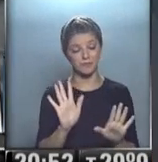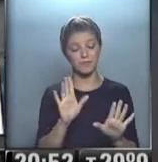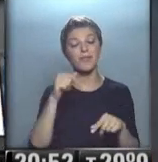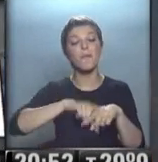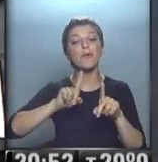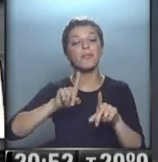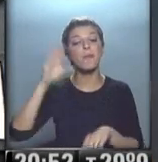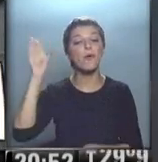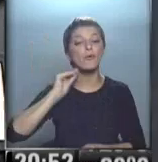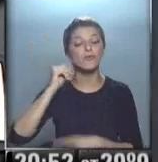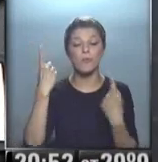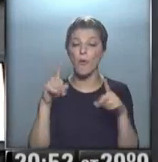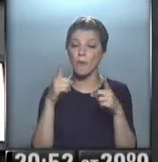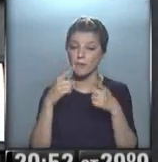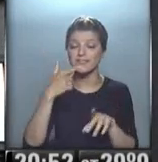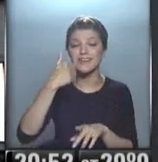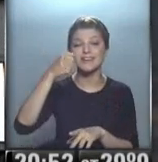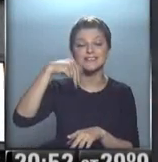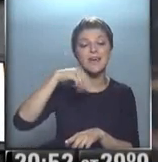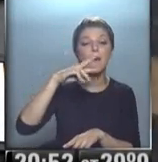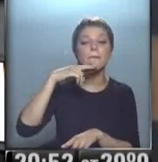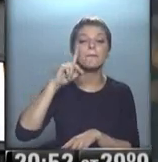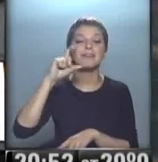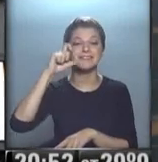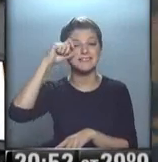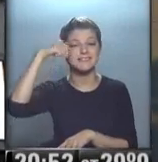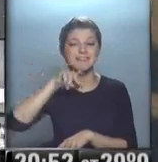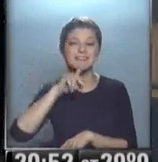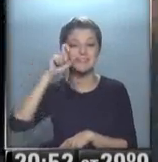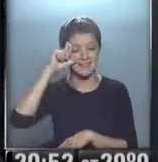música de San Vicente y las Granadinas, por eso en inglés.